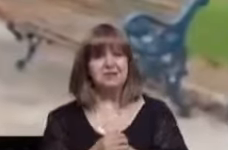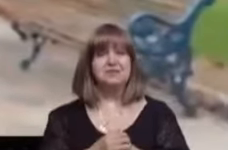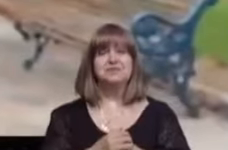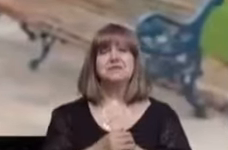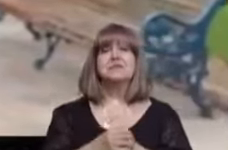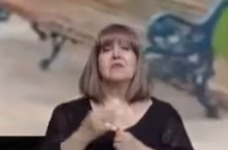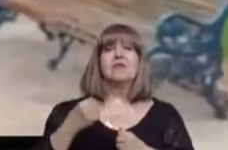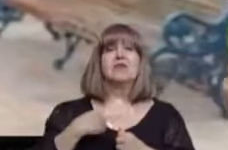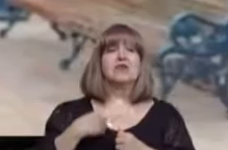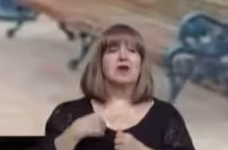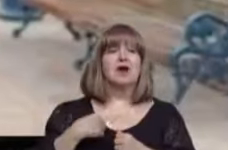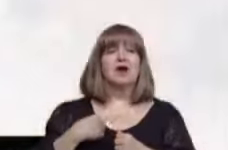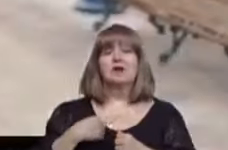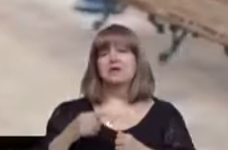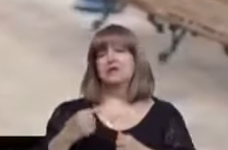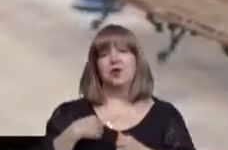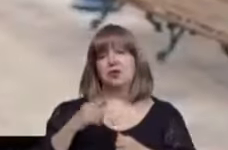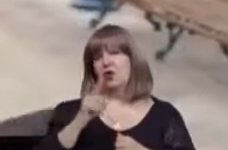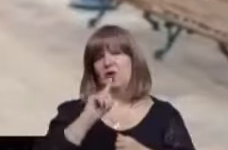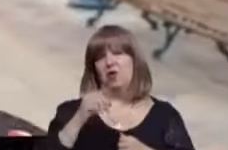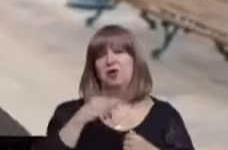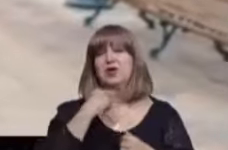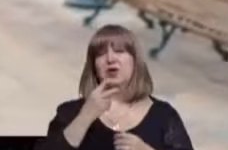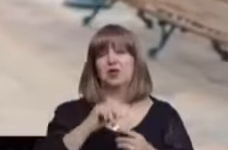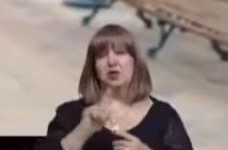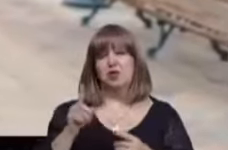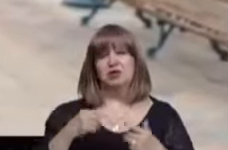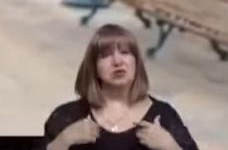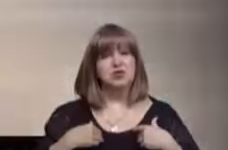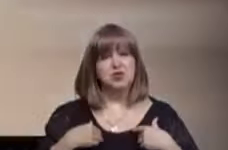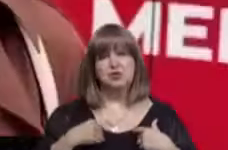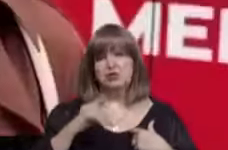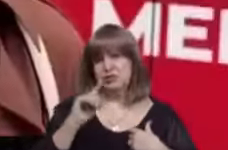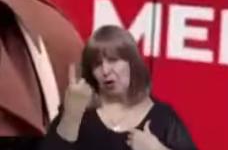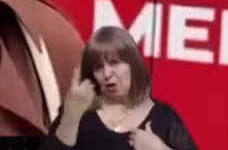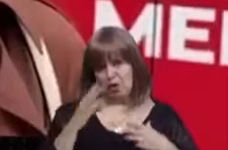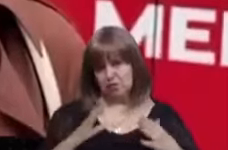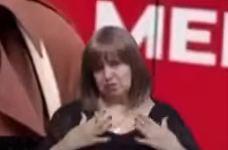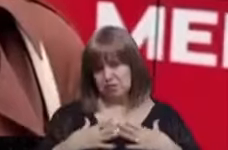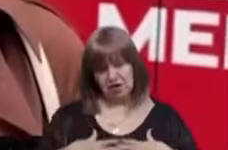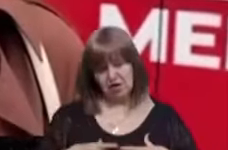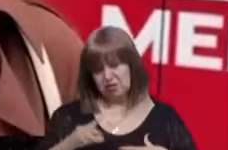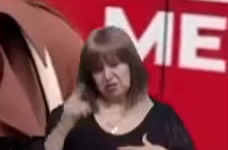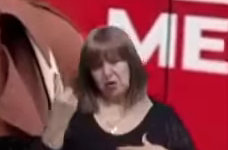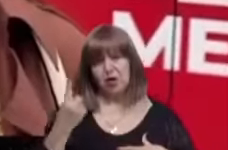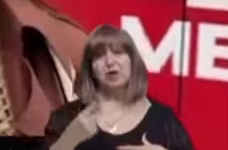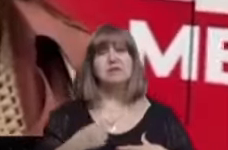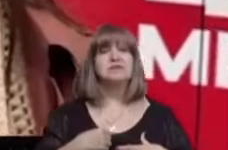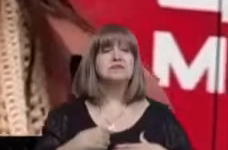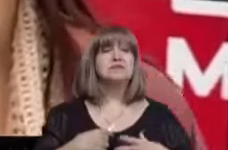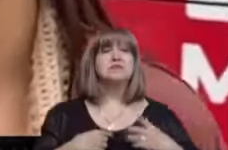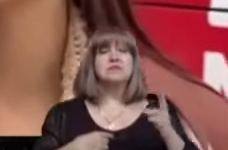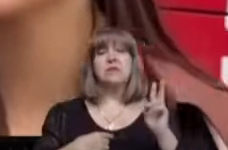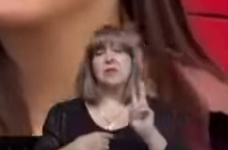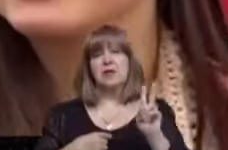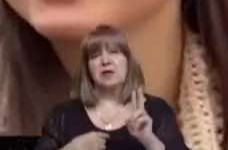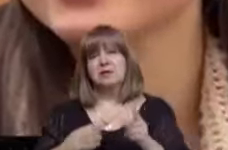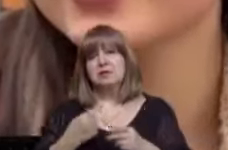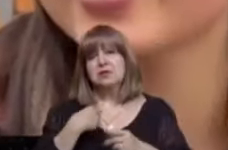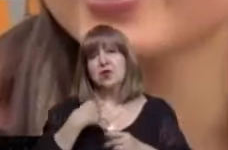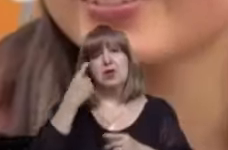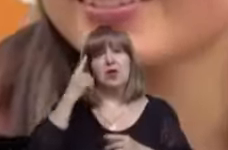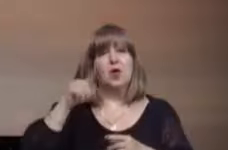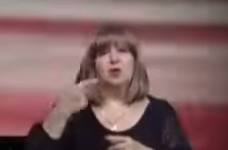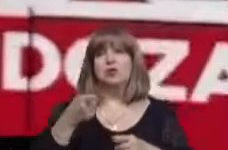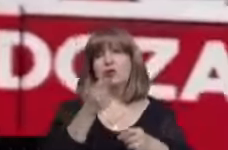otra, desarrollo personal. Ahora estoy muy tranquilo y estoy muy bien solo. Tengo enfocado las prioridades en otra cosa, no